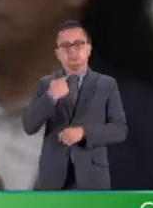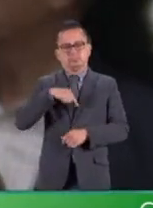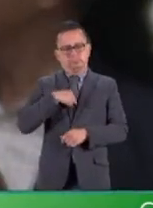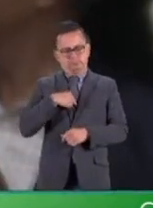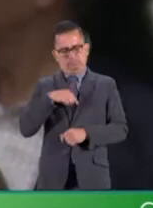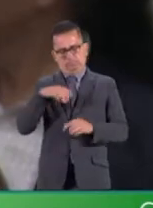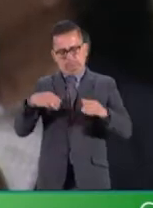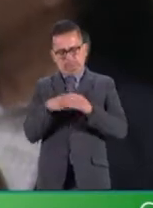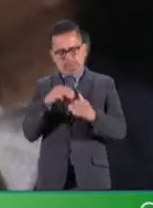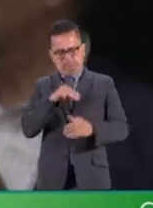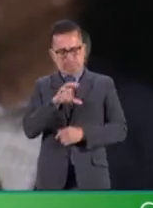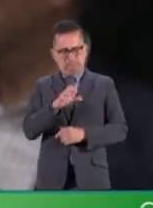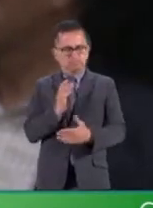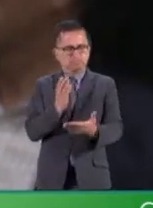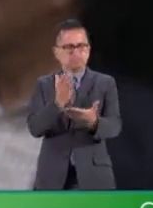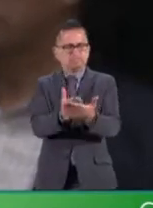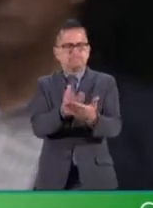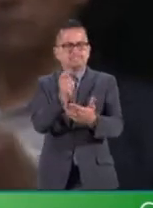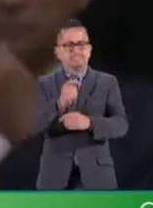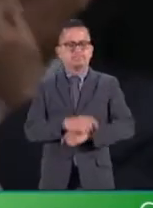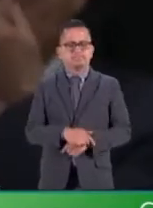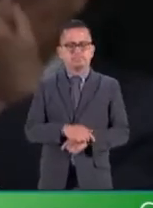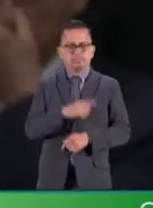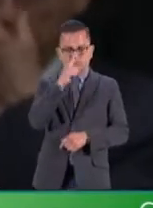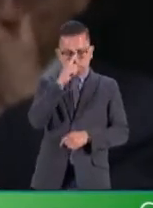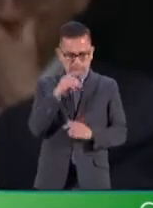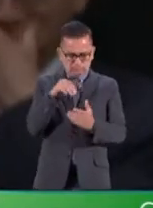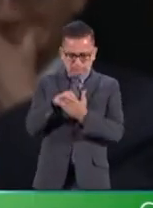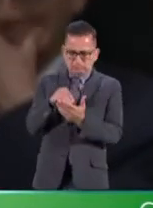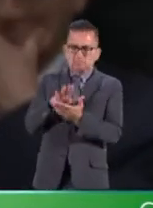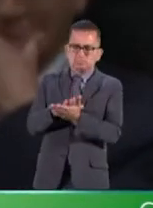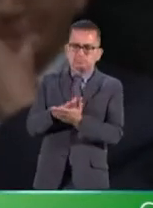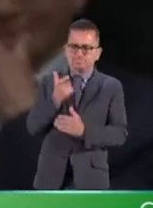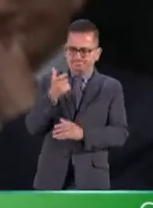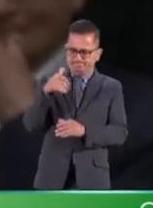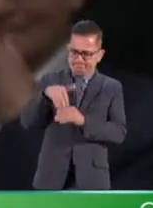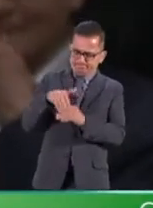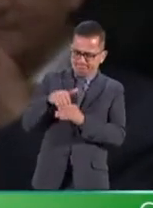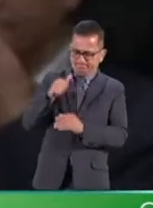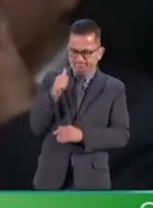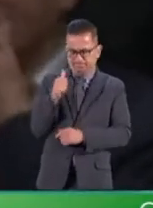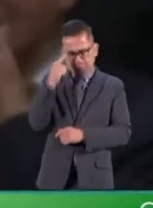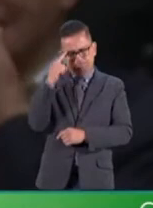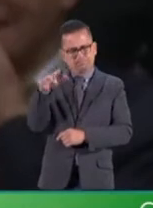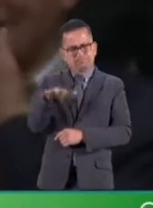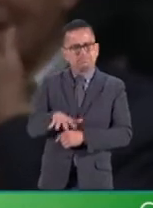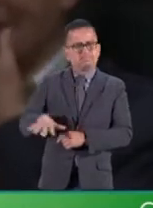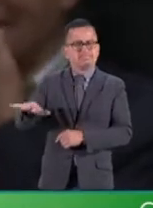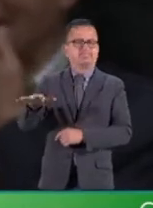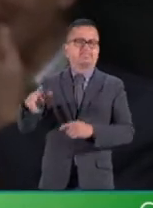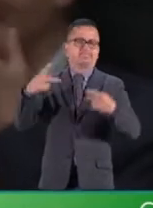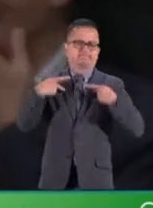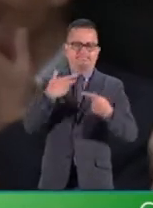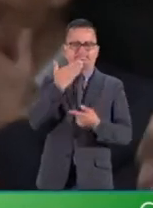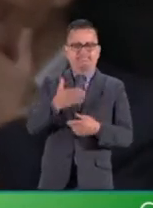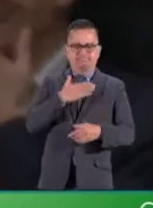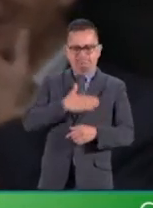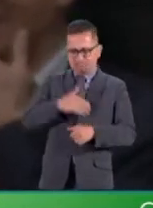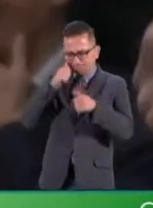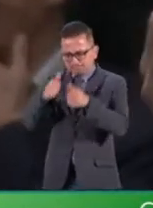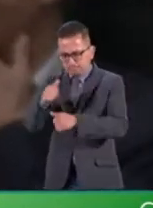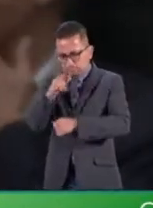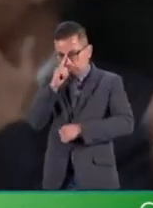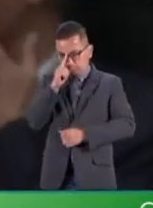reserva para crear un fondo para garantizar el acceso a la justicia local. La gente no puede acceder a ella porque los